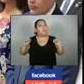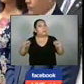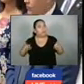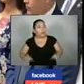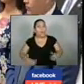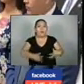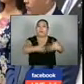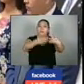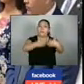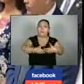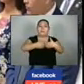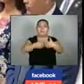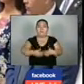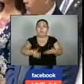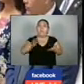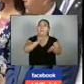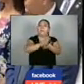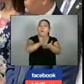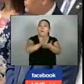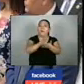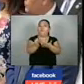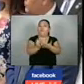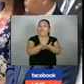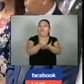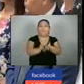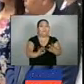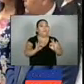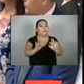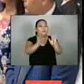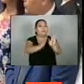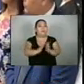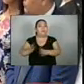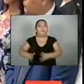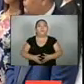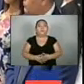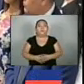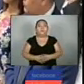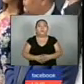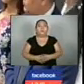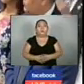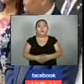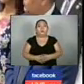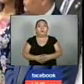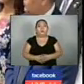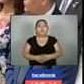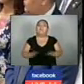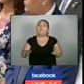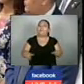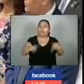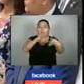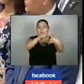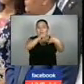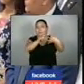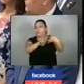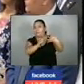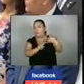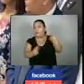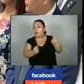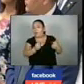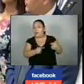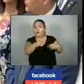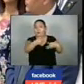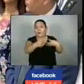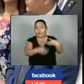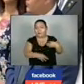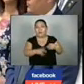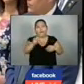las empresas puedan tributar de una manera ordenada. Los principales ejes de la reforma son la